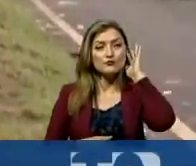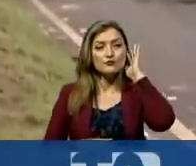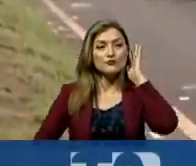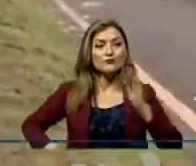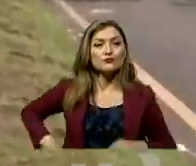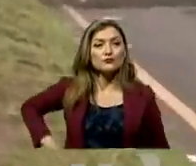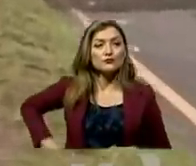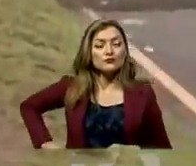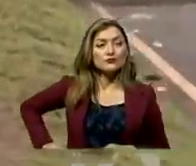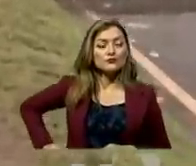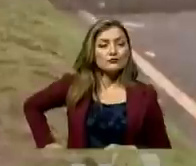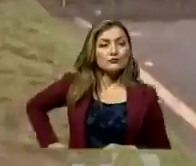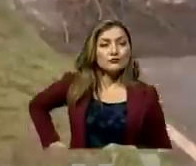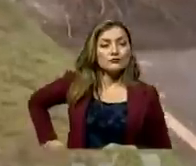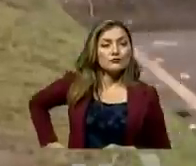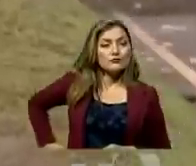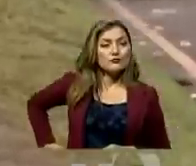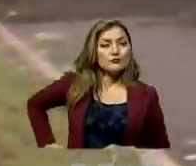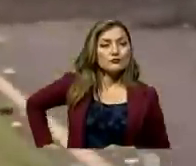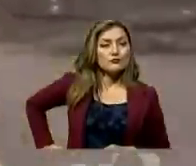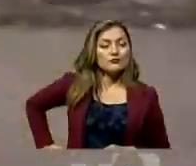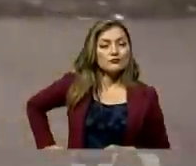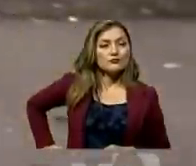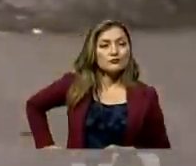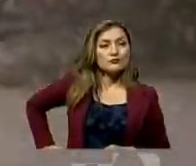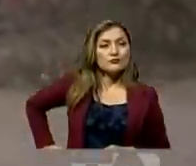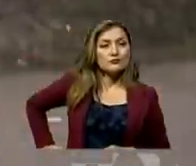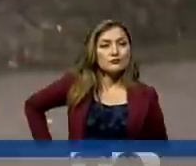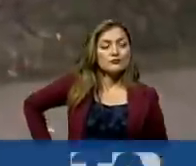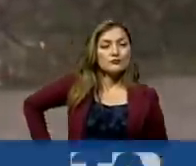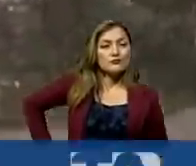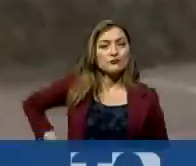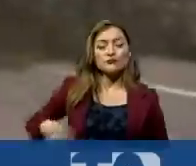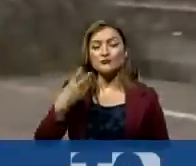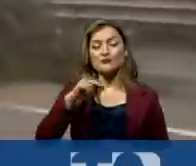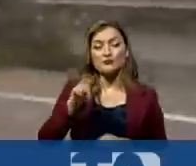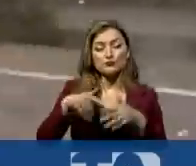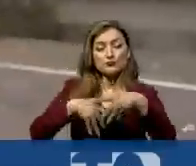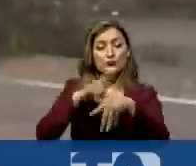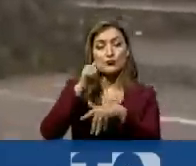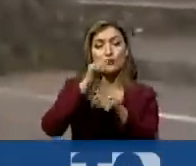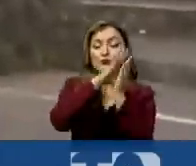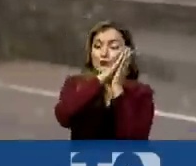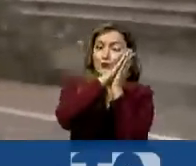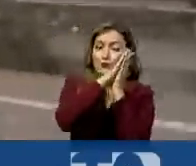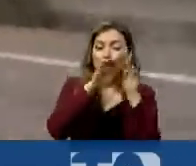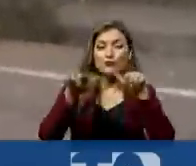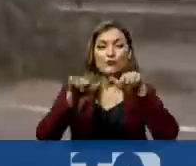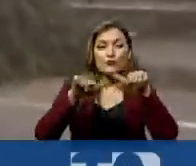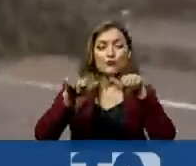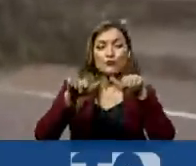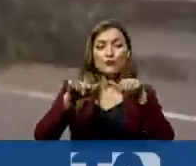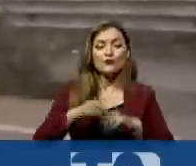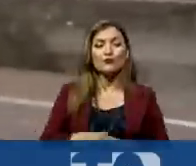las 12 de la noche como pueden observar en imágenes los manifestantes han pernoctado acá en este sector han